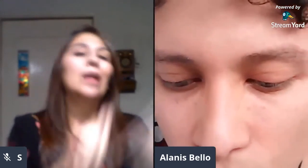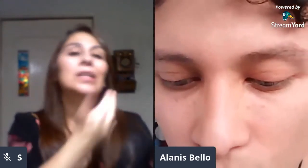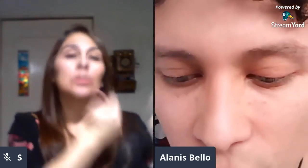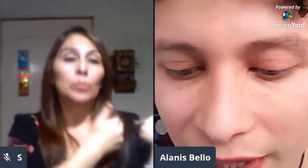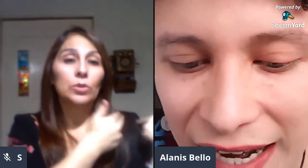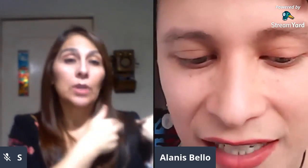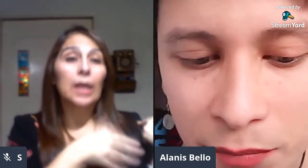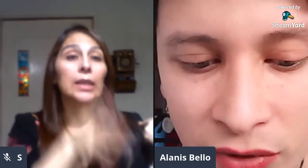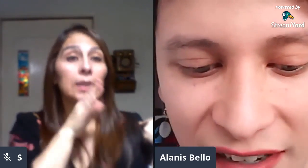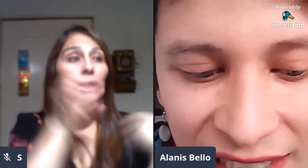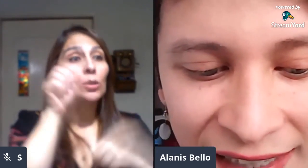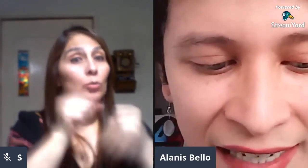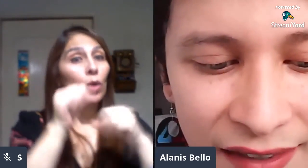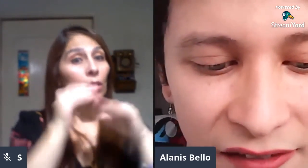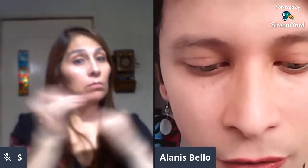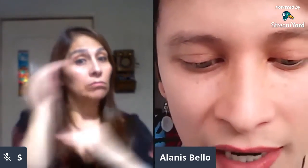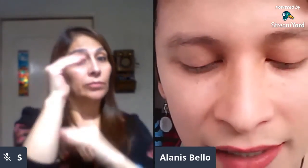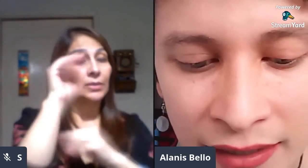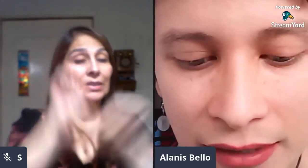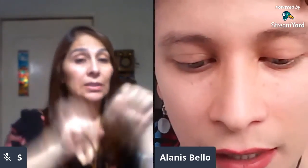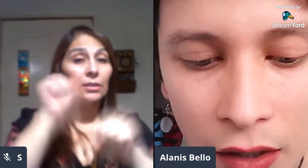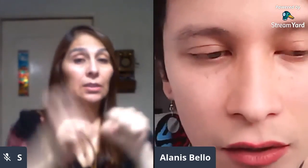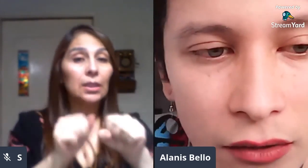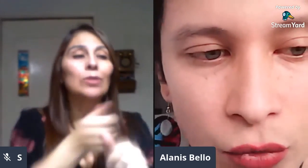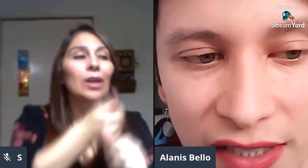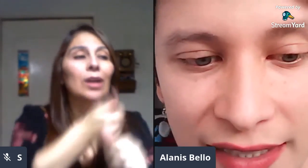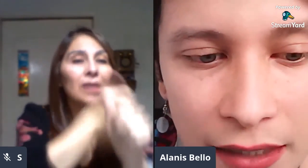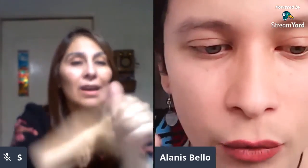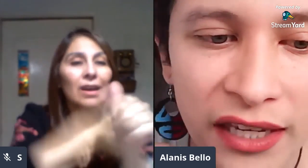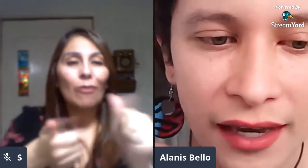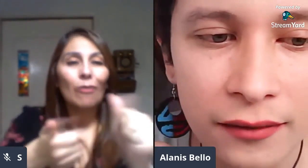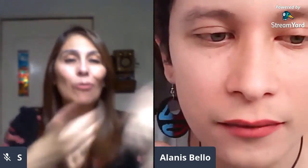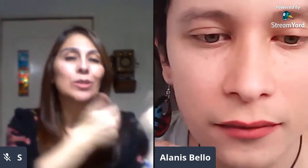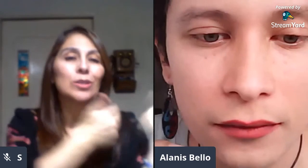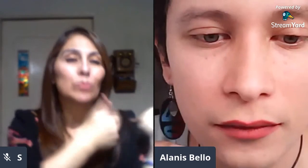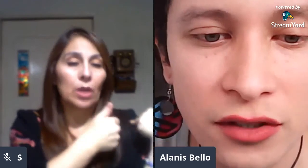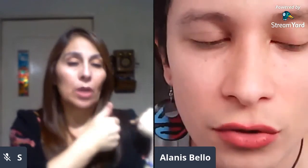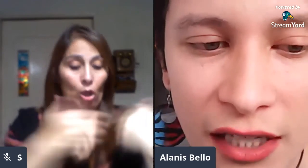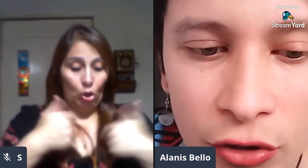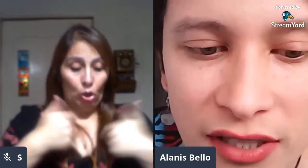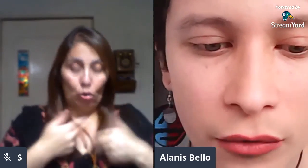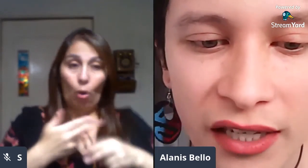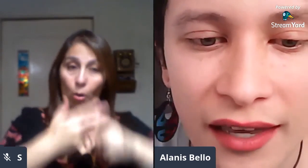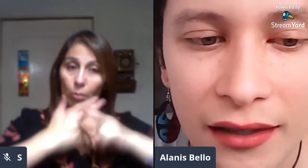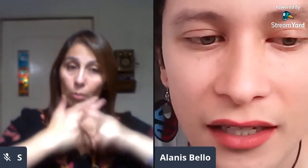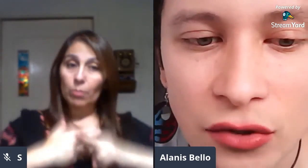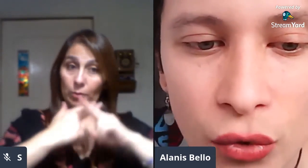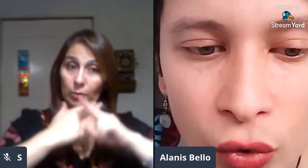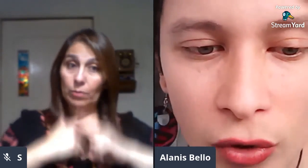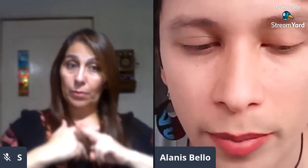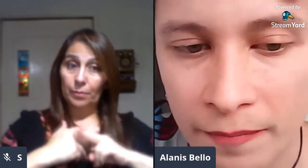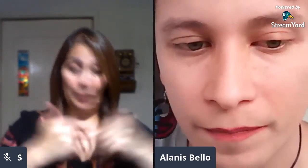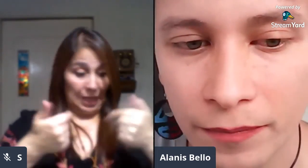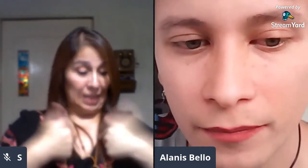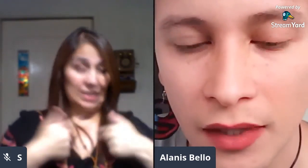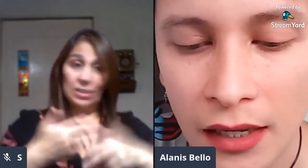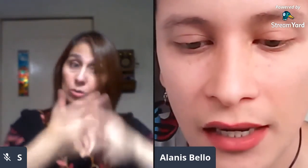un discurso de la responsabilidad individual y es, usted se cuida, si usted no se cuida, es su